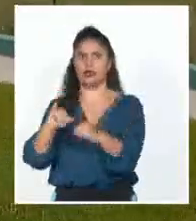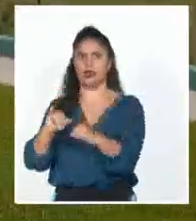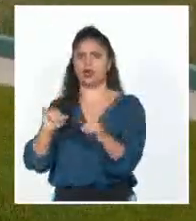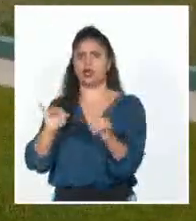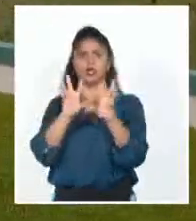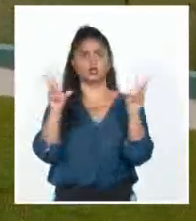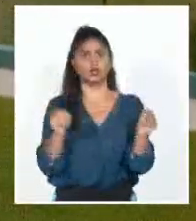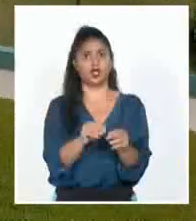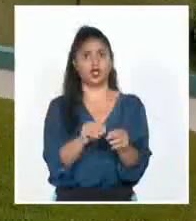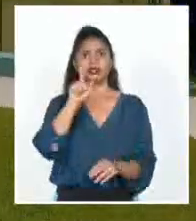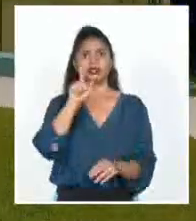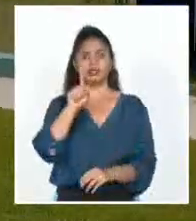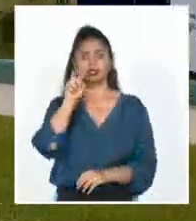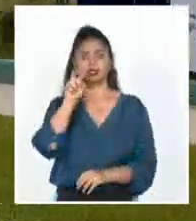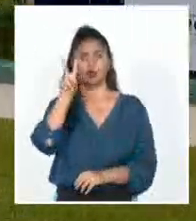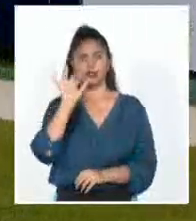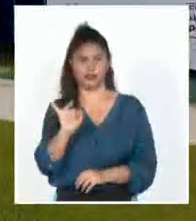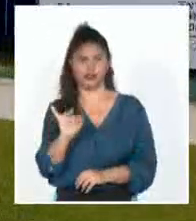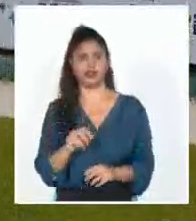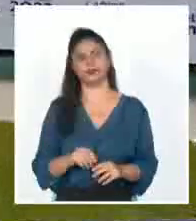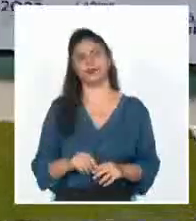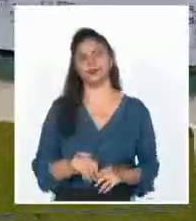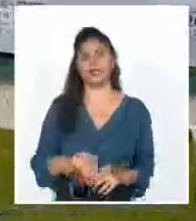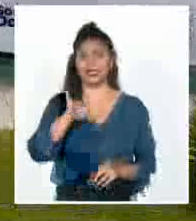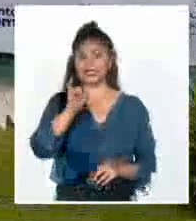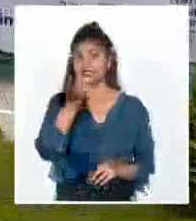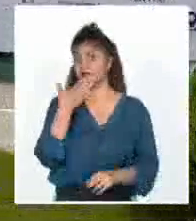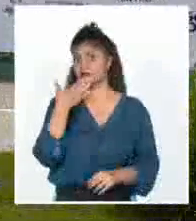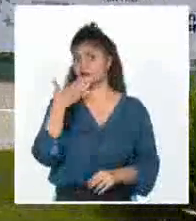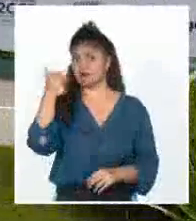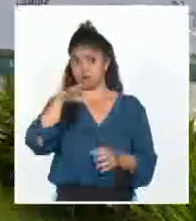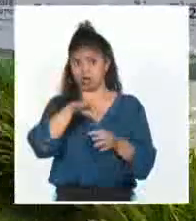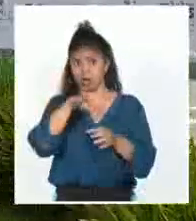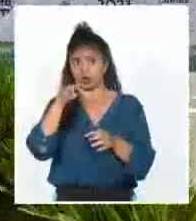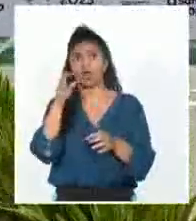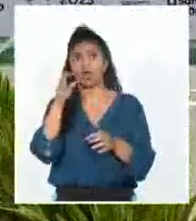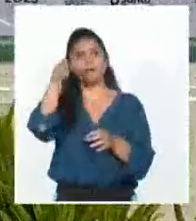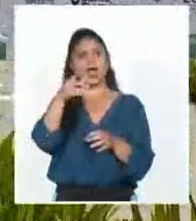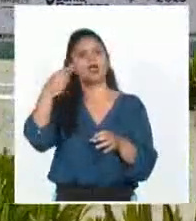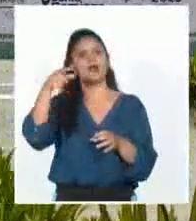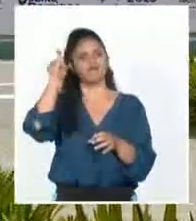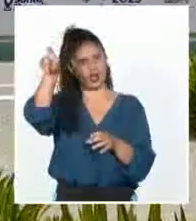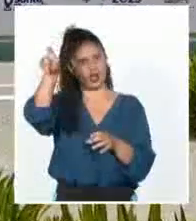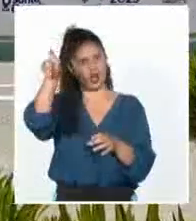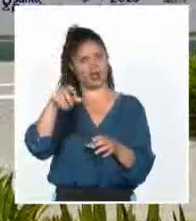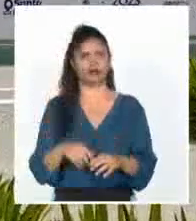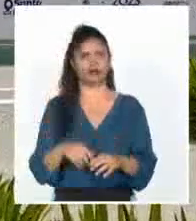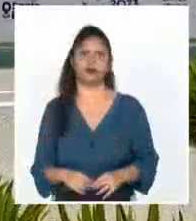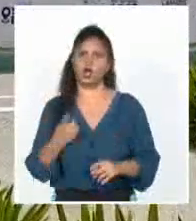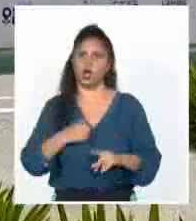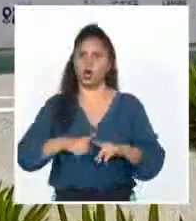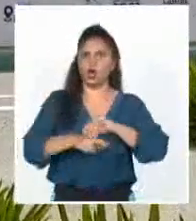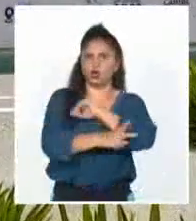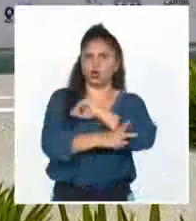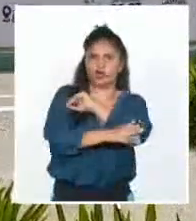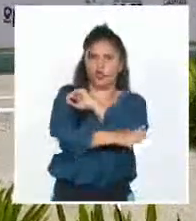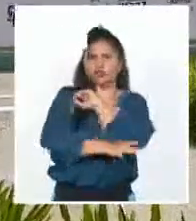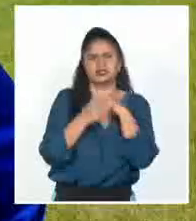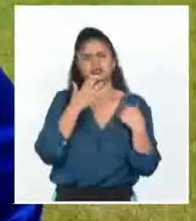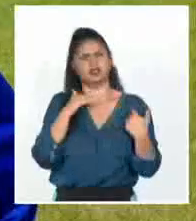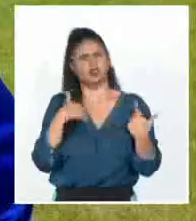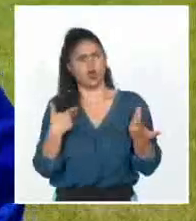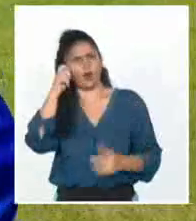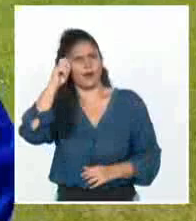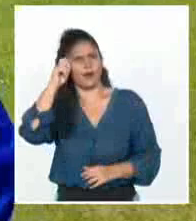125. Y los 6 mejores van a la final. ¿Por los rivales que tienen? ¿Qué lugar pudieran alcanzar? No,